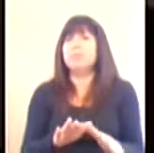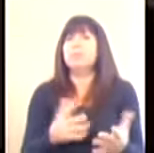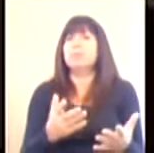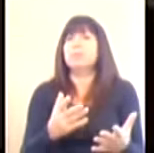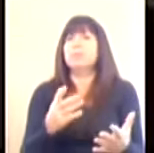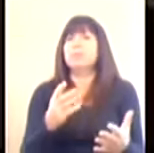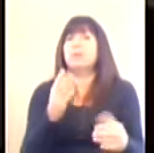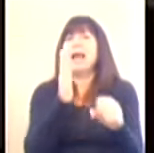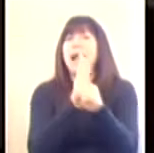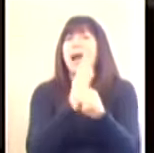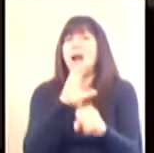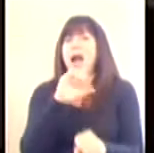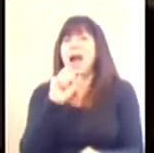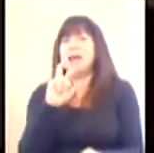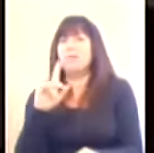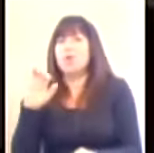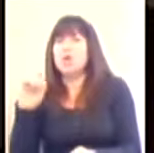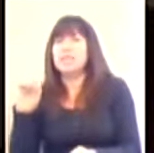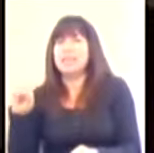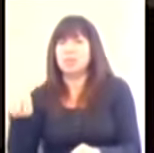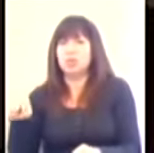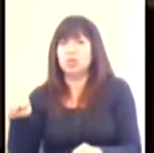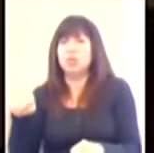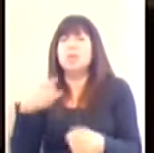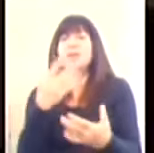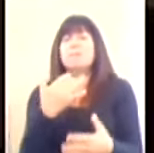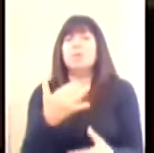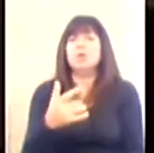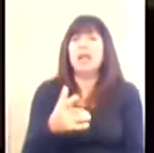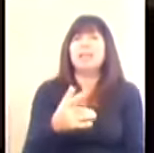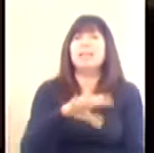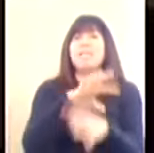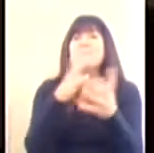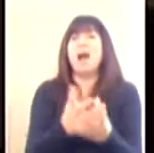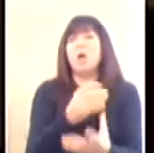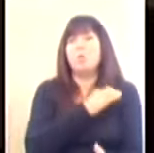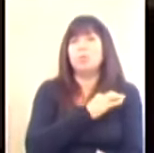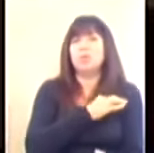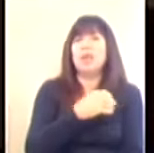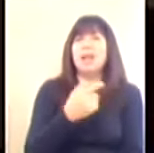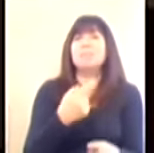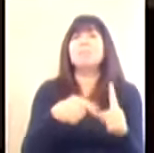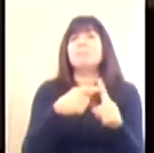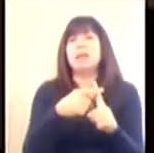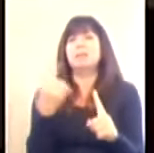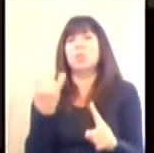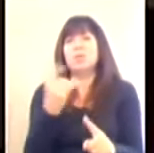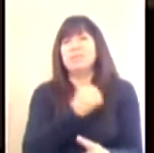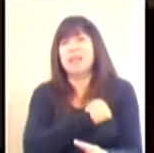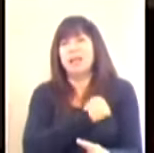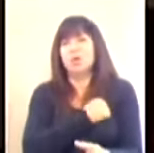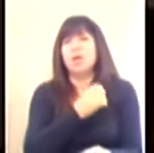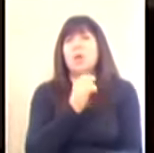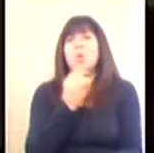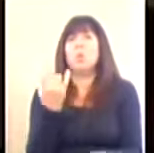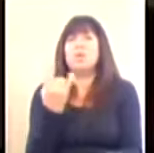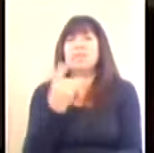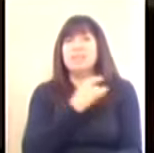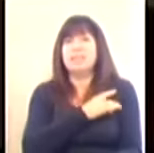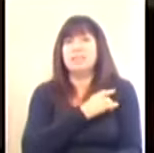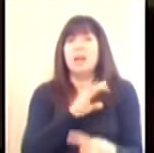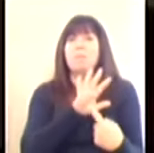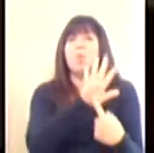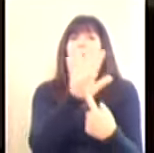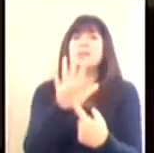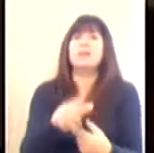que este estudio de Generadora, más McKinsey, más los del Banco Mundial, más de lo de la Católica de Santiago y la de Chile, todos muestran que esto es